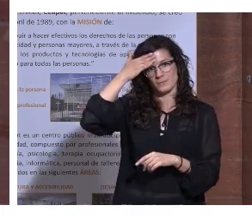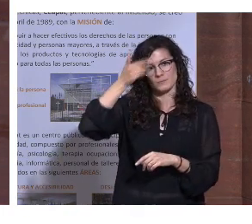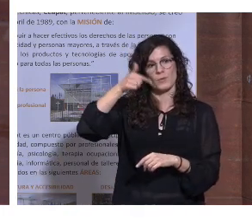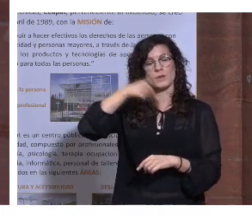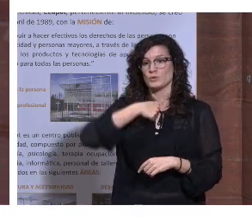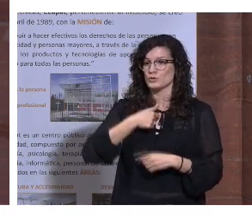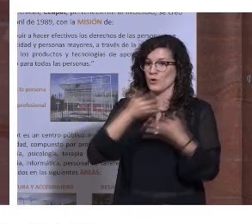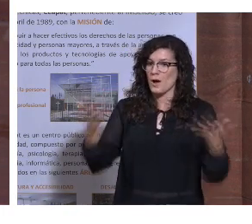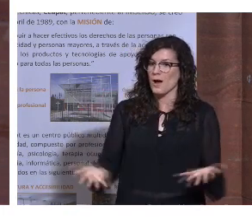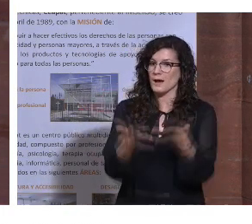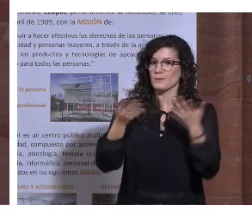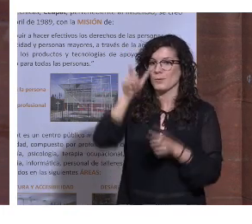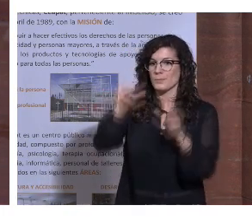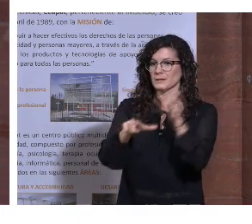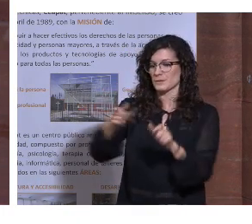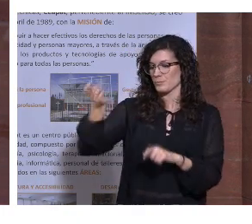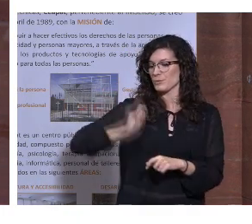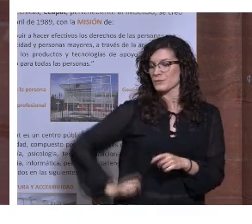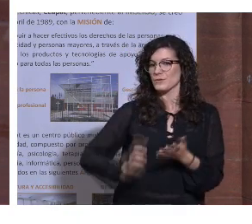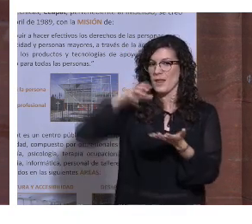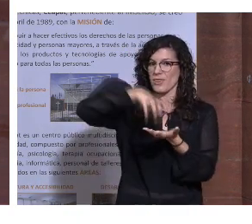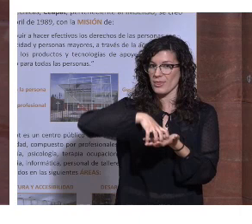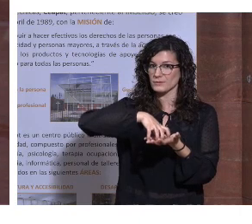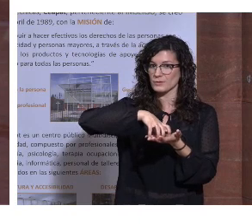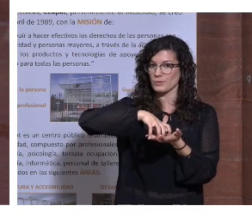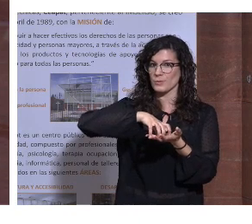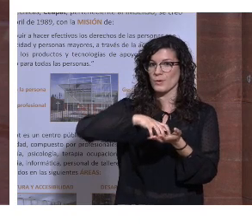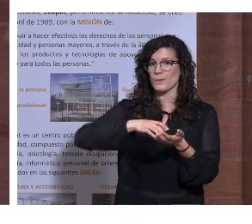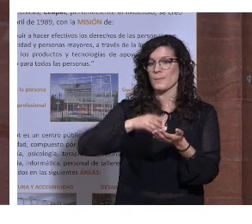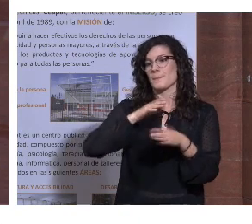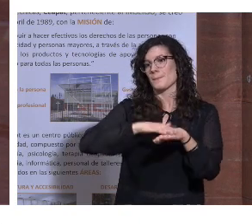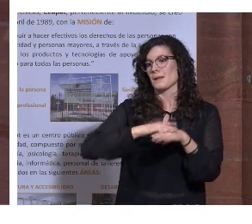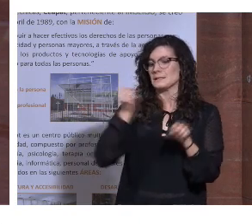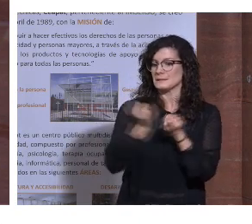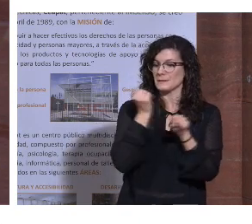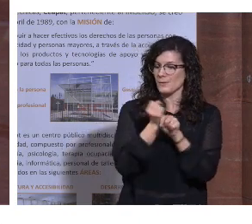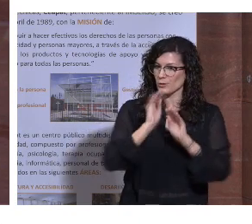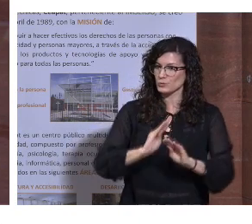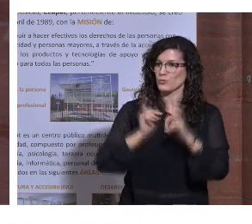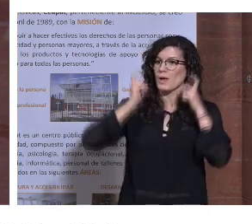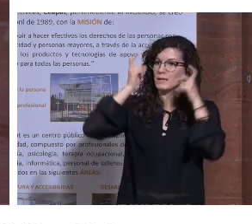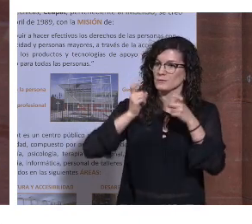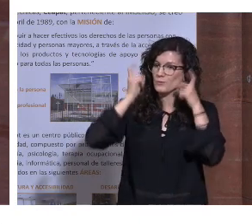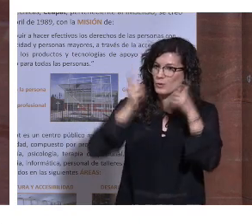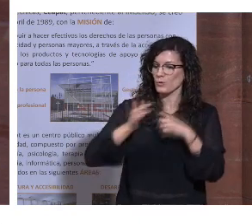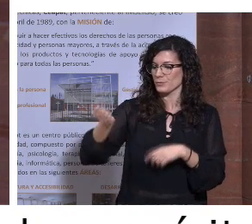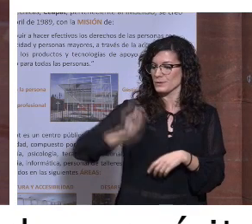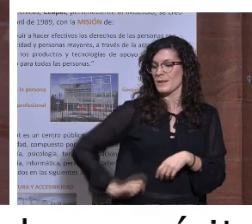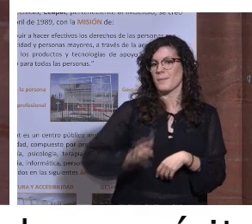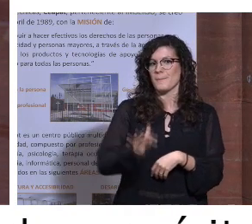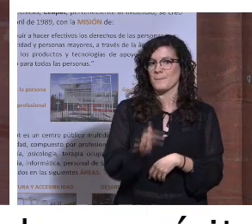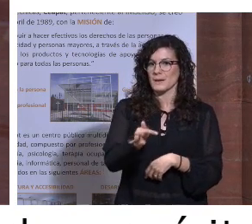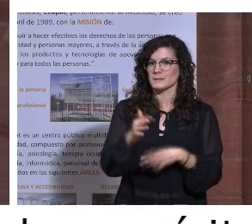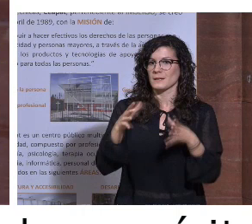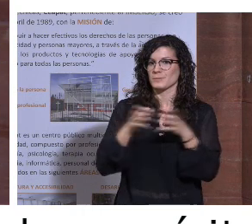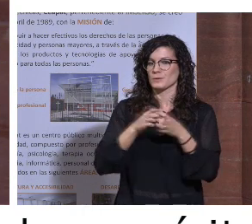Animo a los profesionales del centro a que con su trabajo, esfuerzo, profesionalidad y espíritu solidario e innovador hagan de